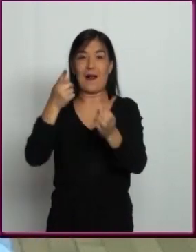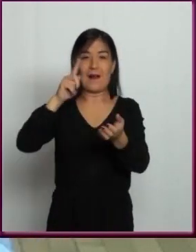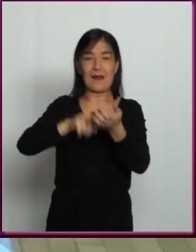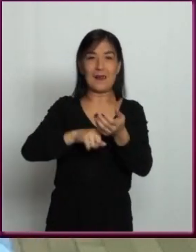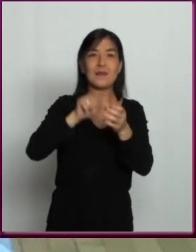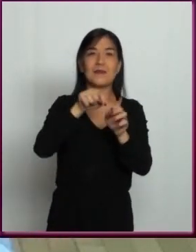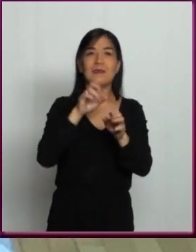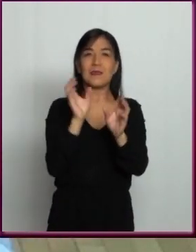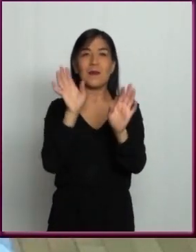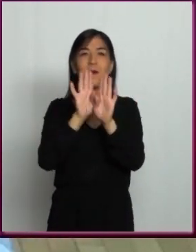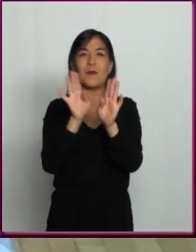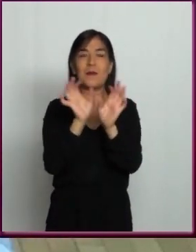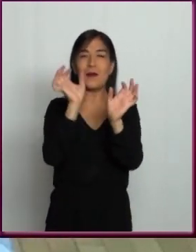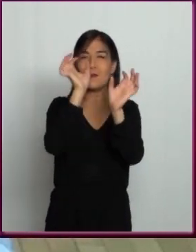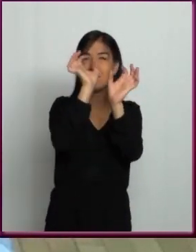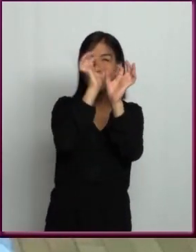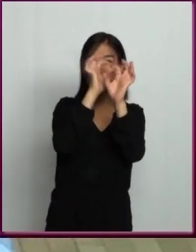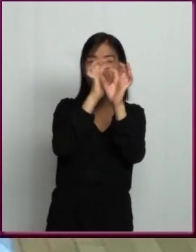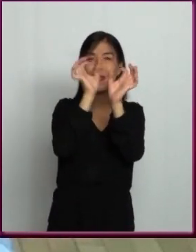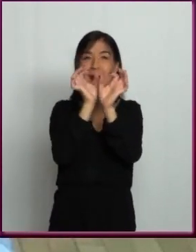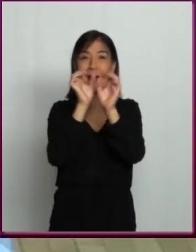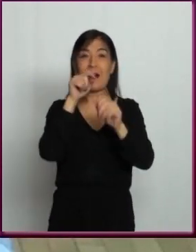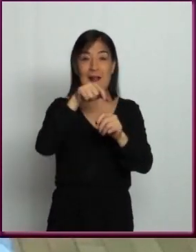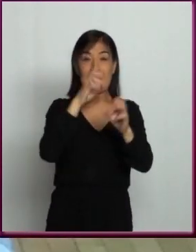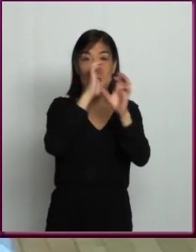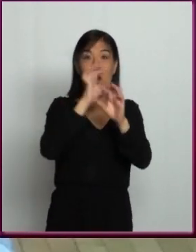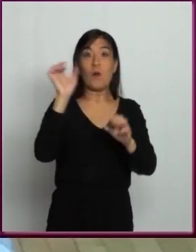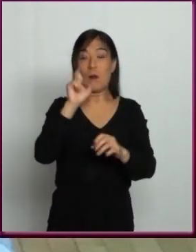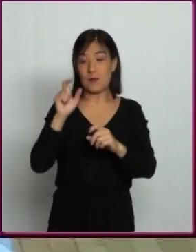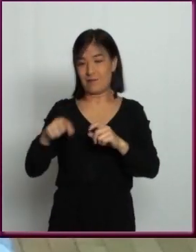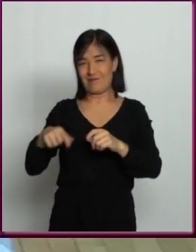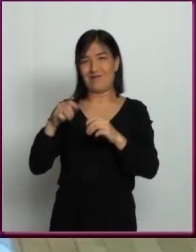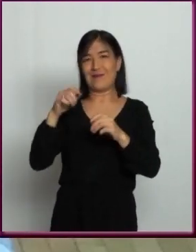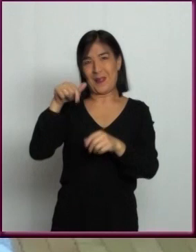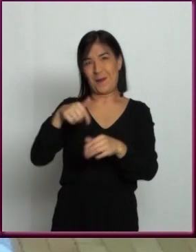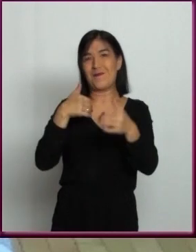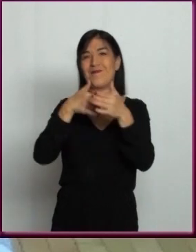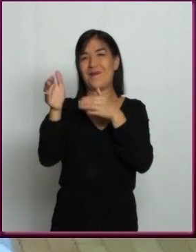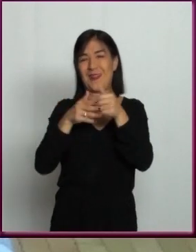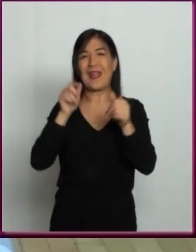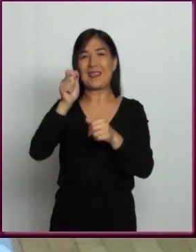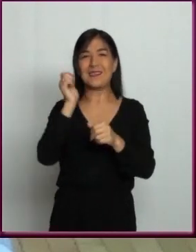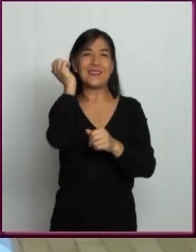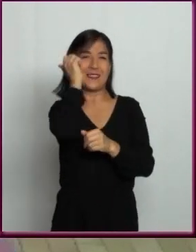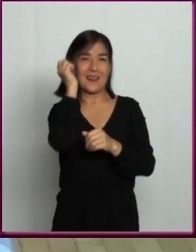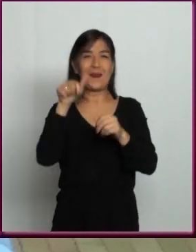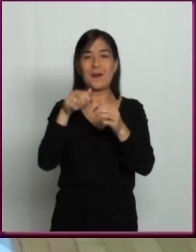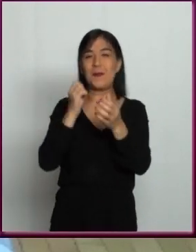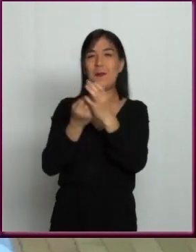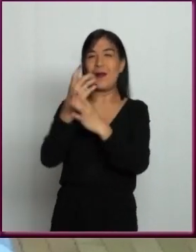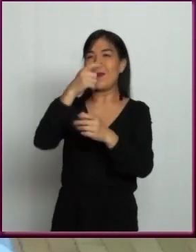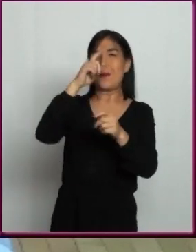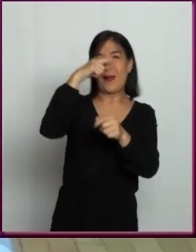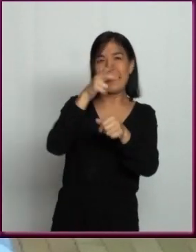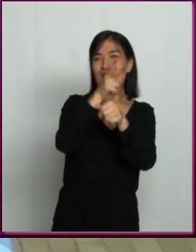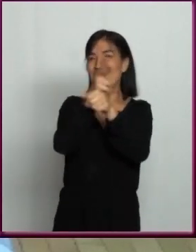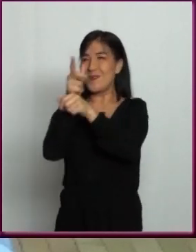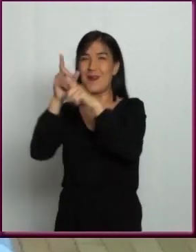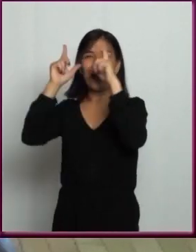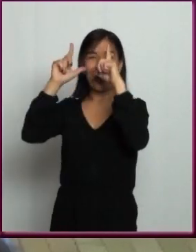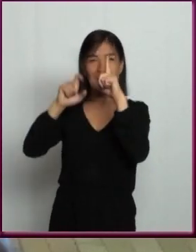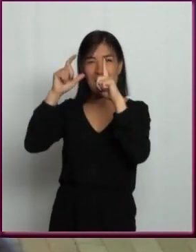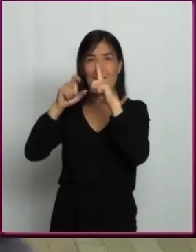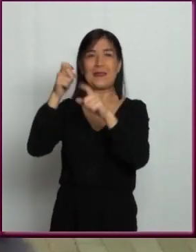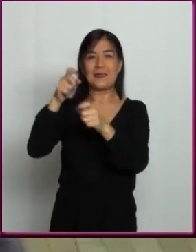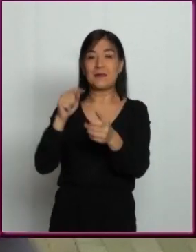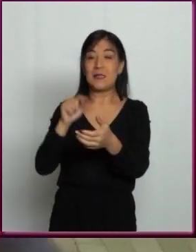el contenedor. Una cámara, en realidad una cámara digital, como la que tienen en su teléfono o como la que usan para tomar fotos, en realidad